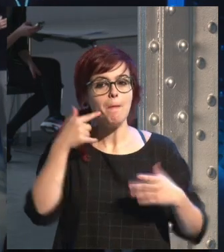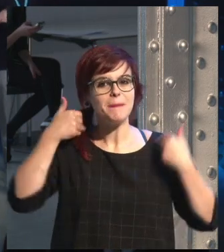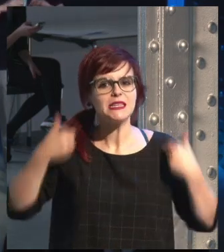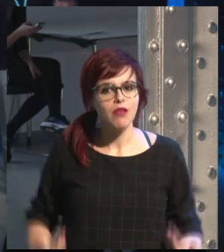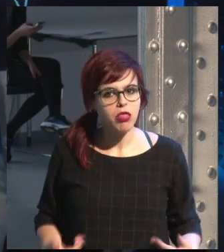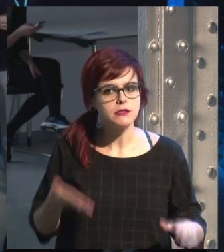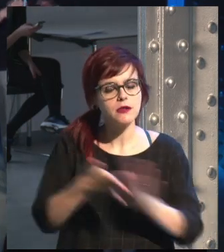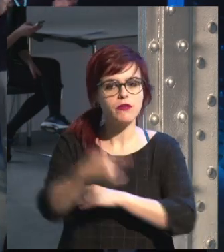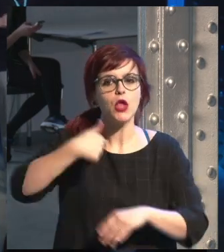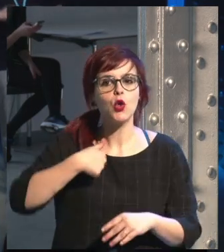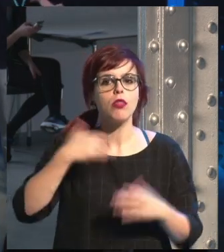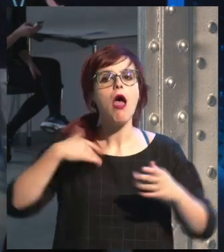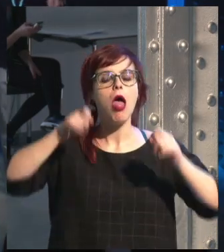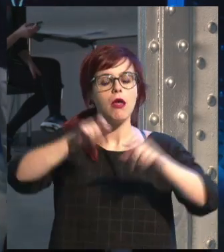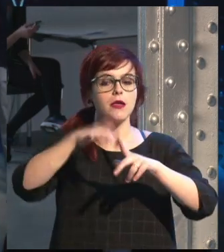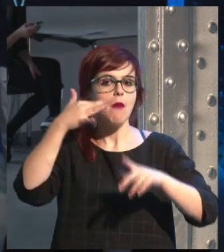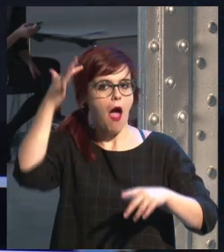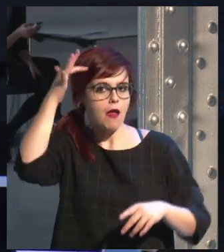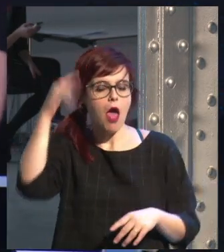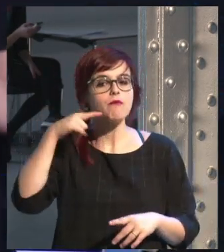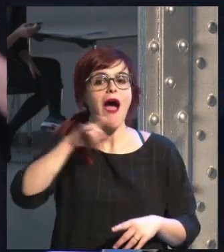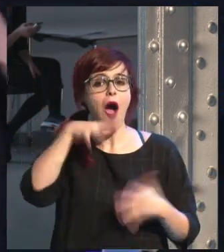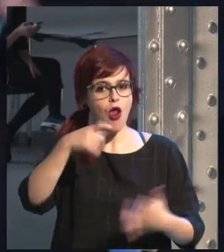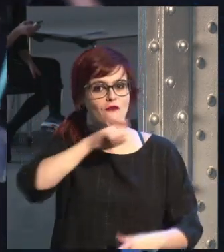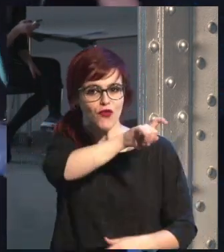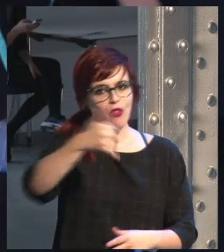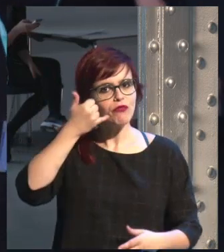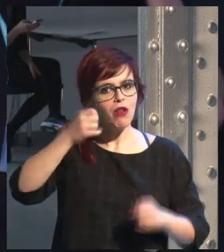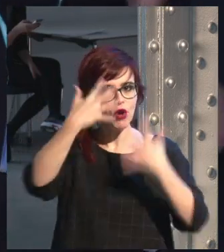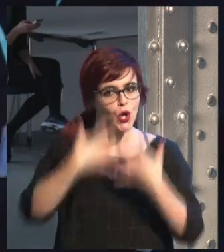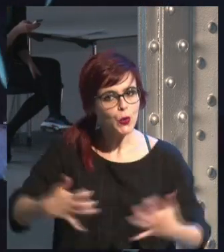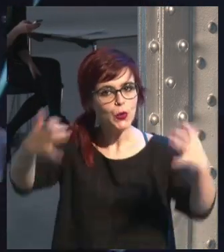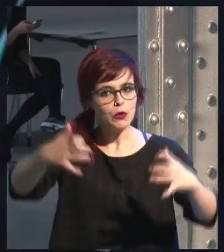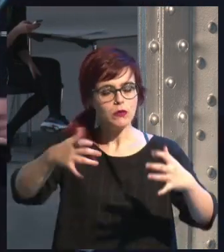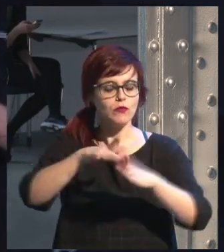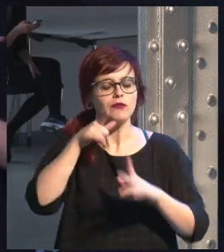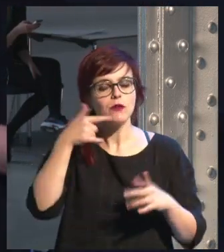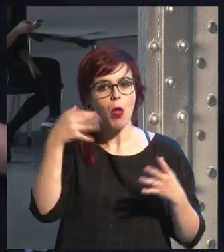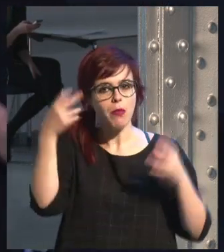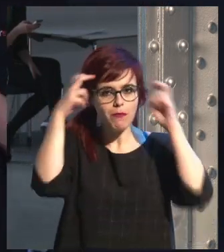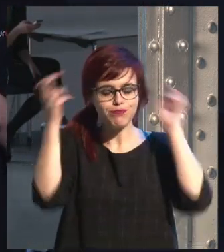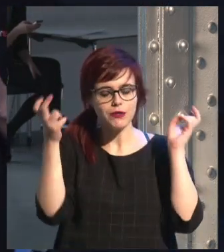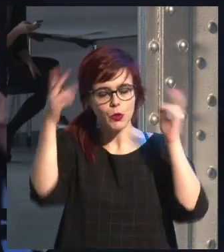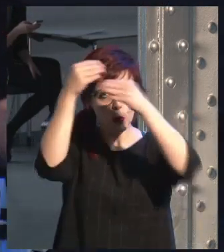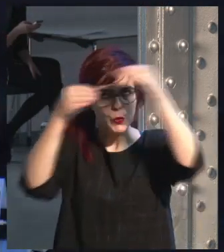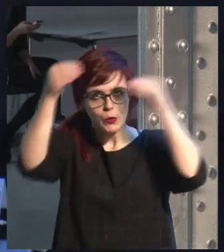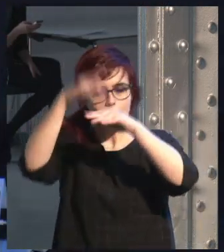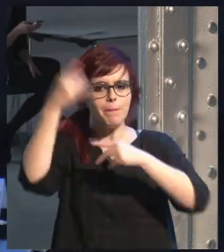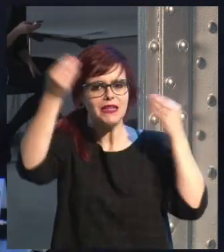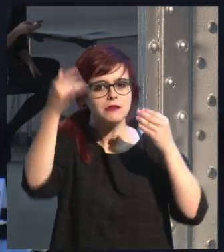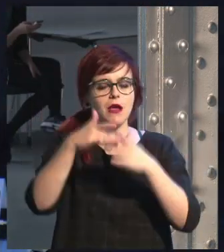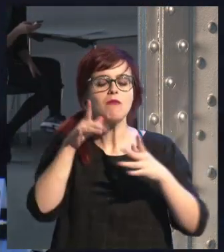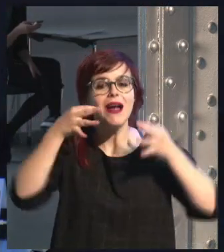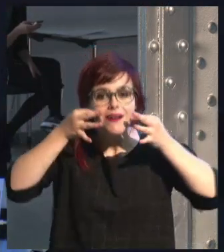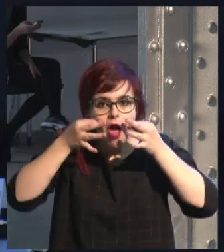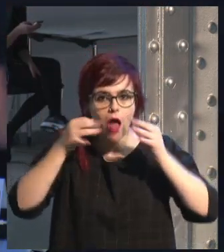Creerme que ya no estoy en esta sala, en la Fundación Telefónica, sino que estoy haciendo una cosa y mi cerebro realmente desconecta. Entonces, es más fácil de lo que pensamos